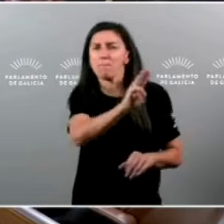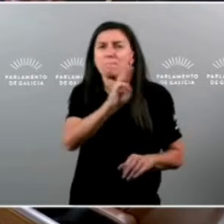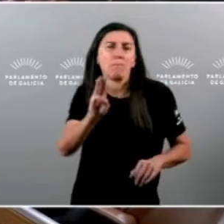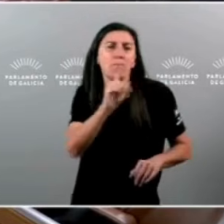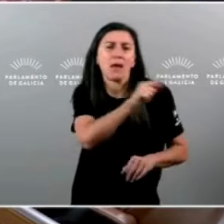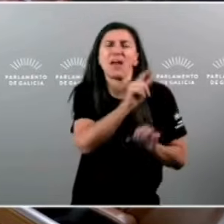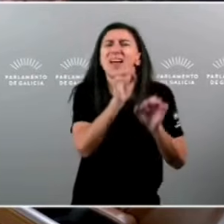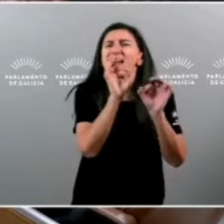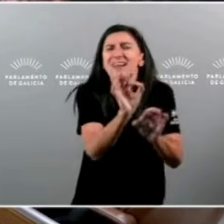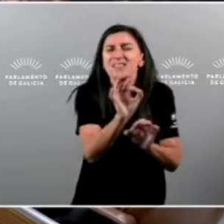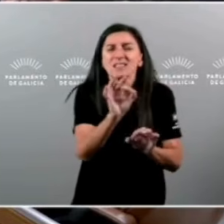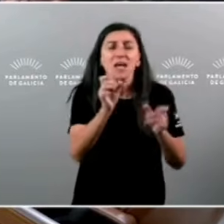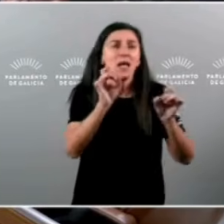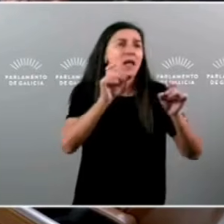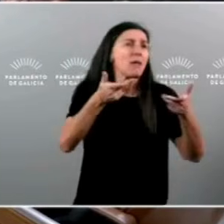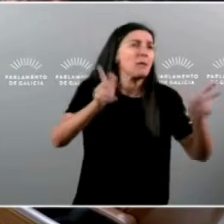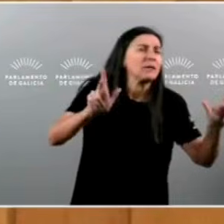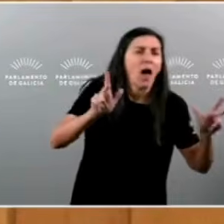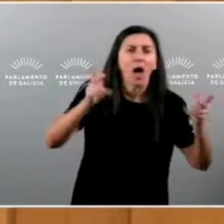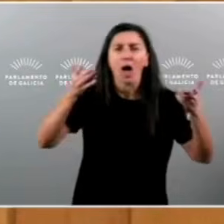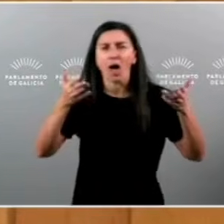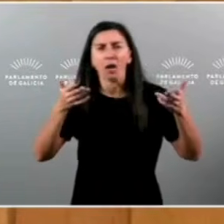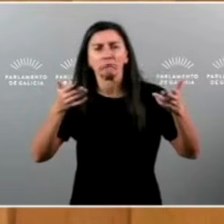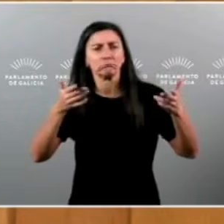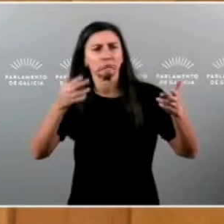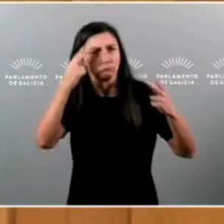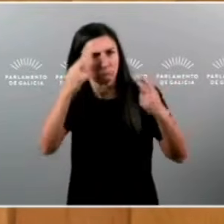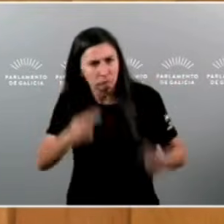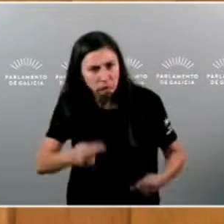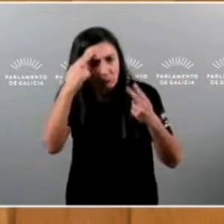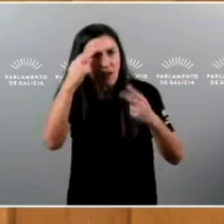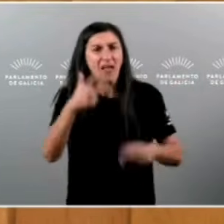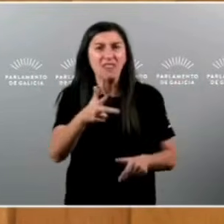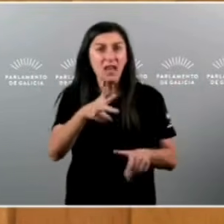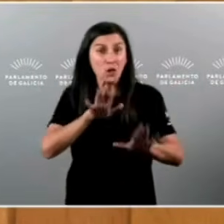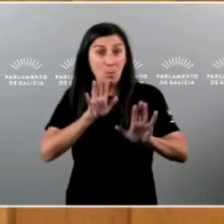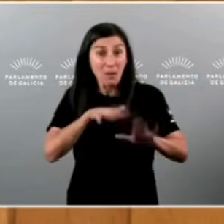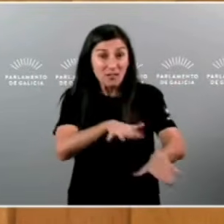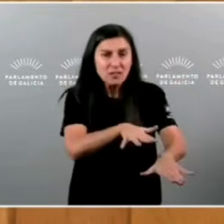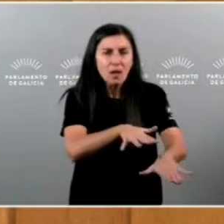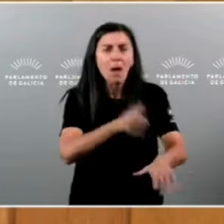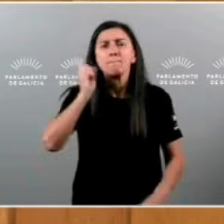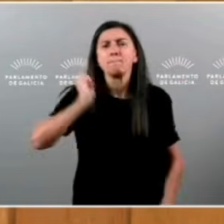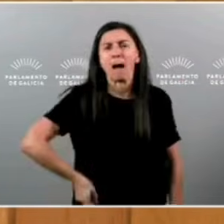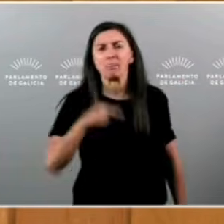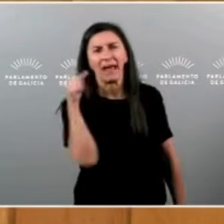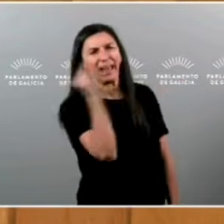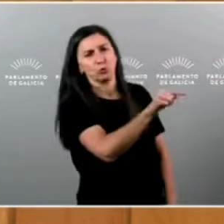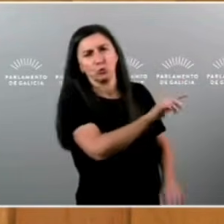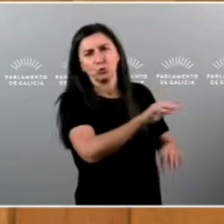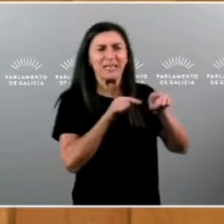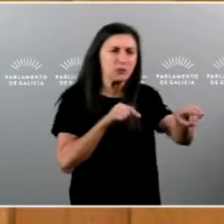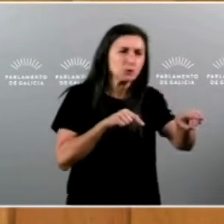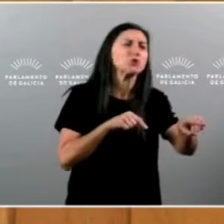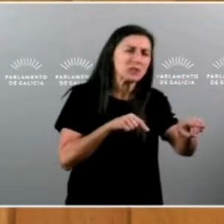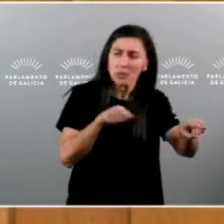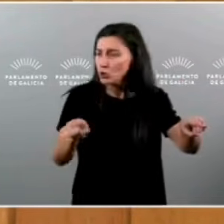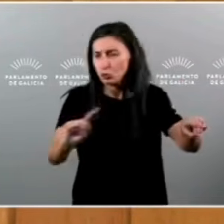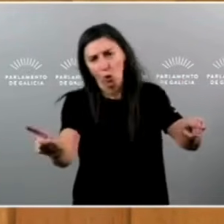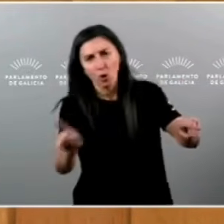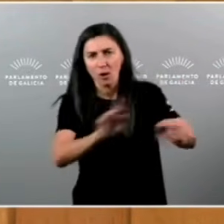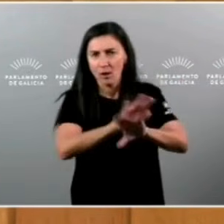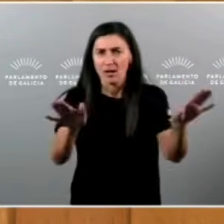que a liberdade e a democracia e o dereito a manifestarte empeza e acaba donde diga o Partido Popular.